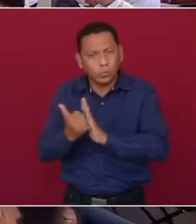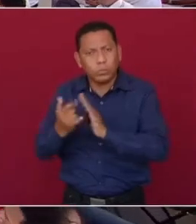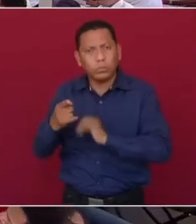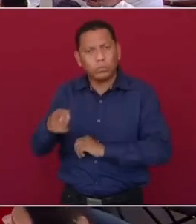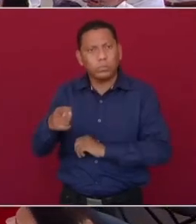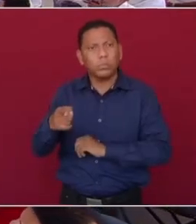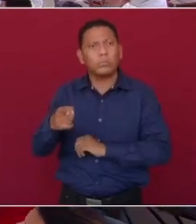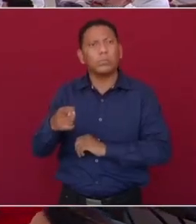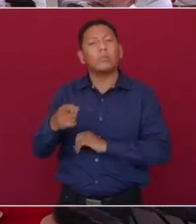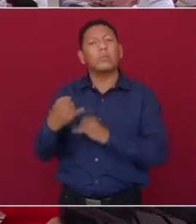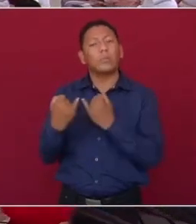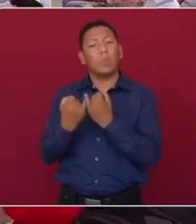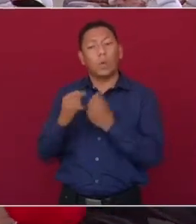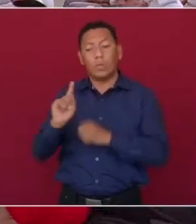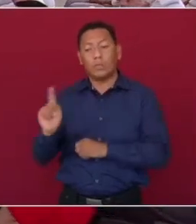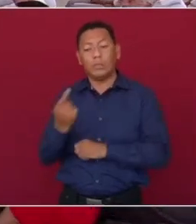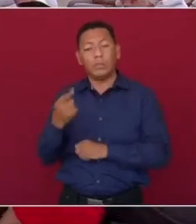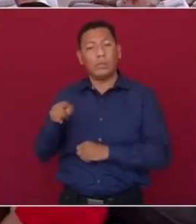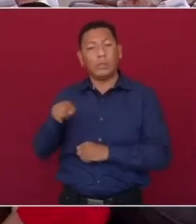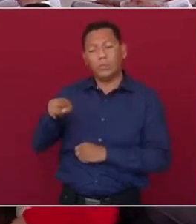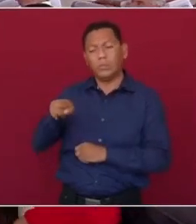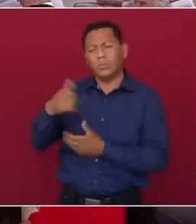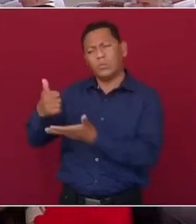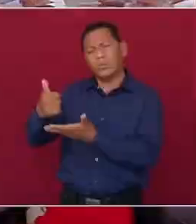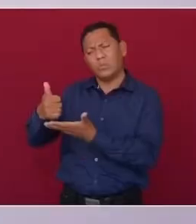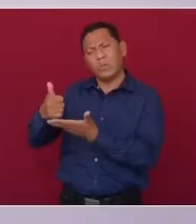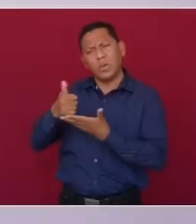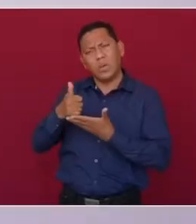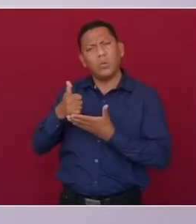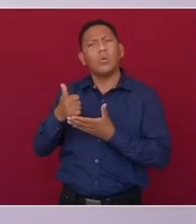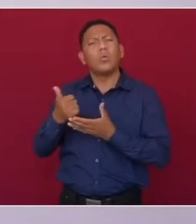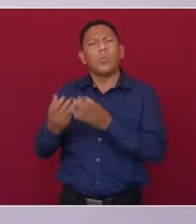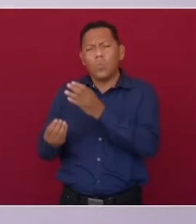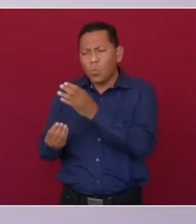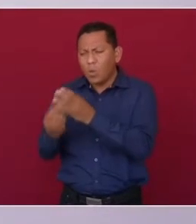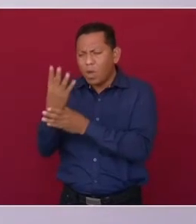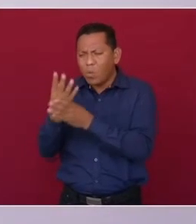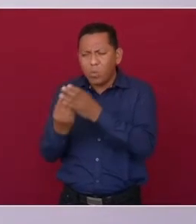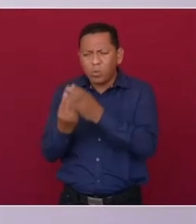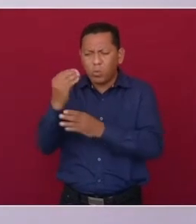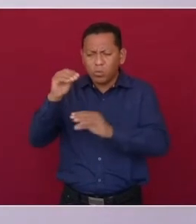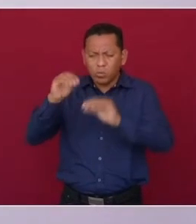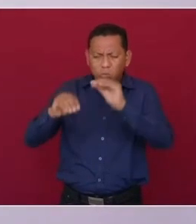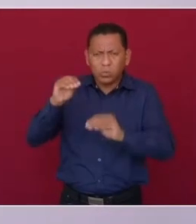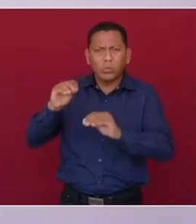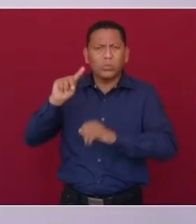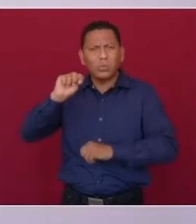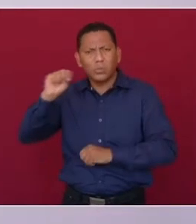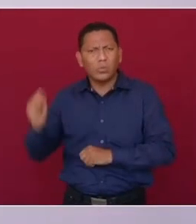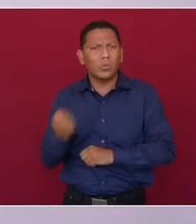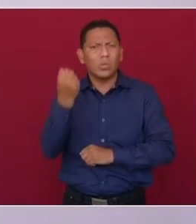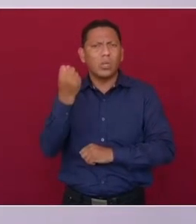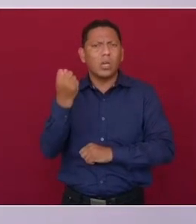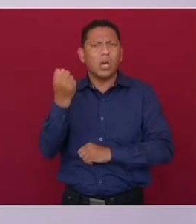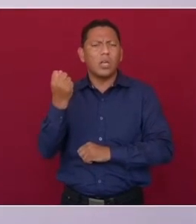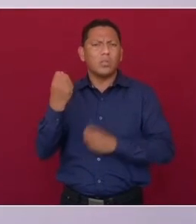los que nos han ayudado con las nuevas tecnologías, los